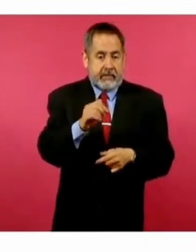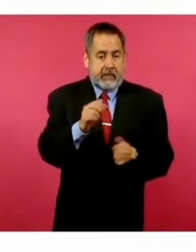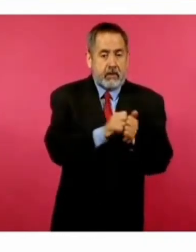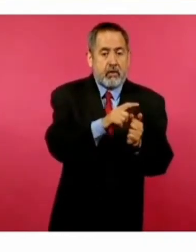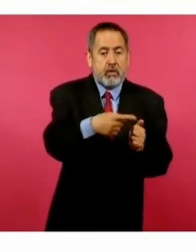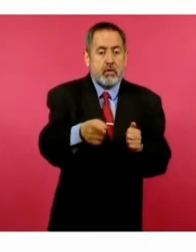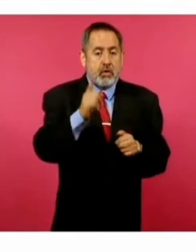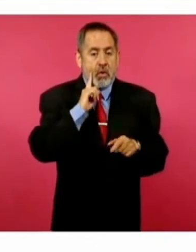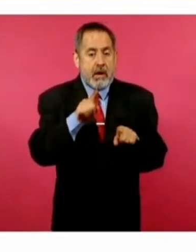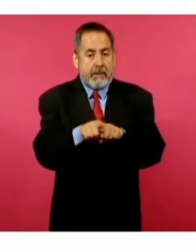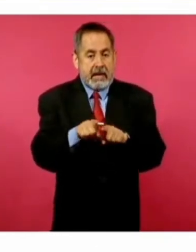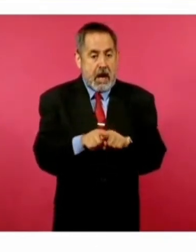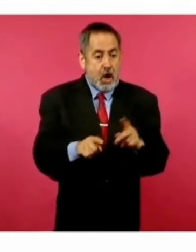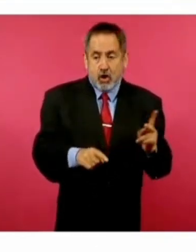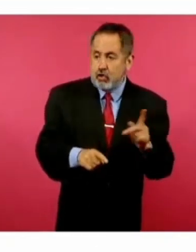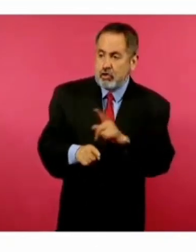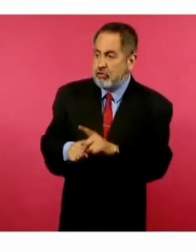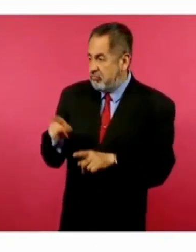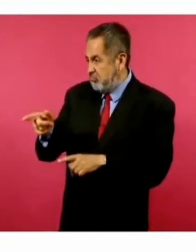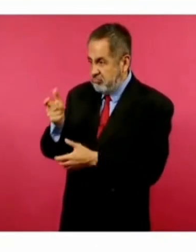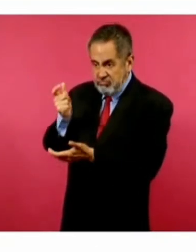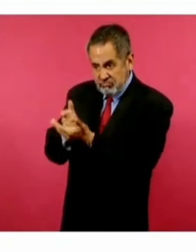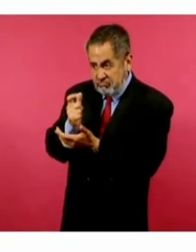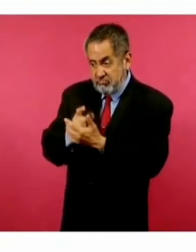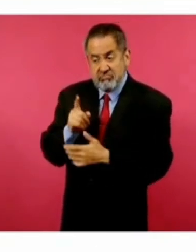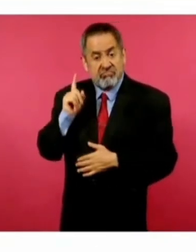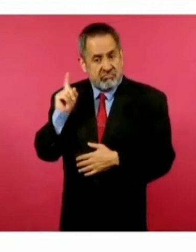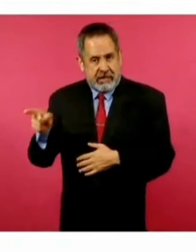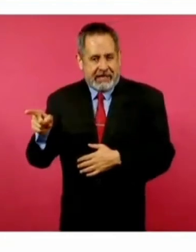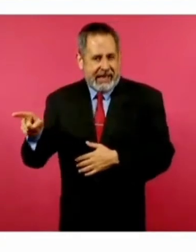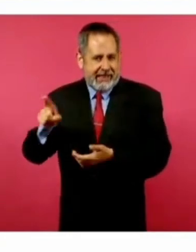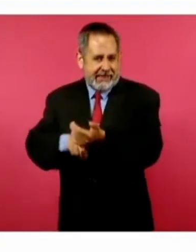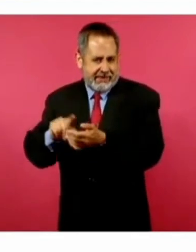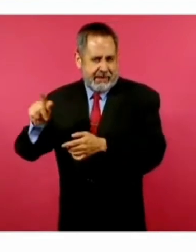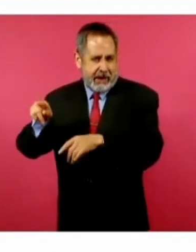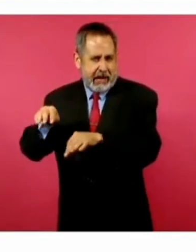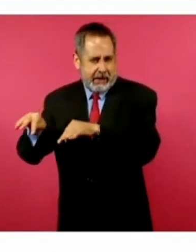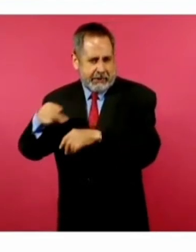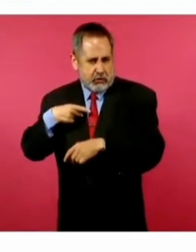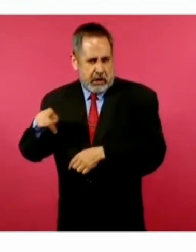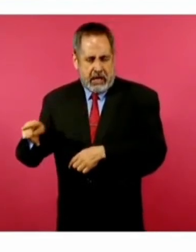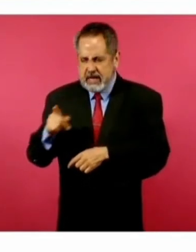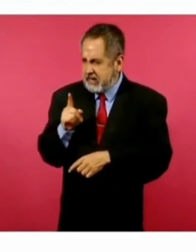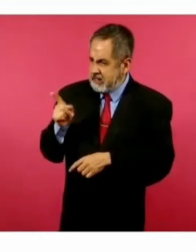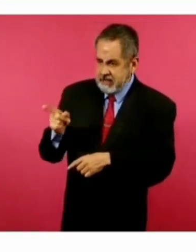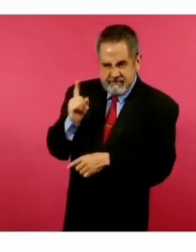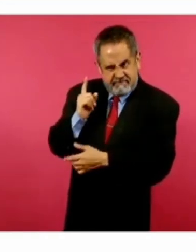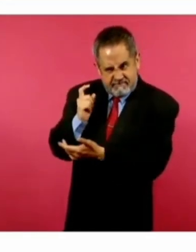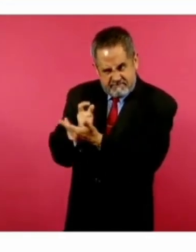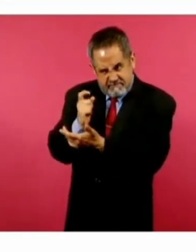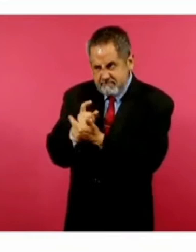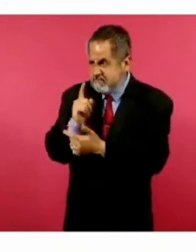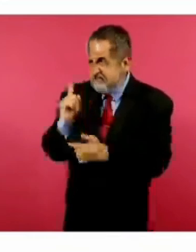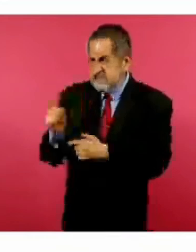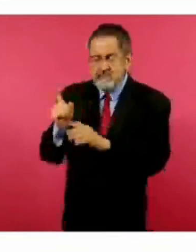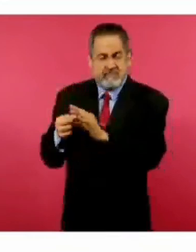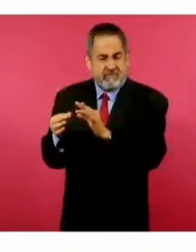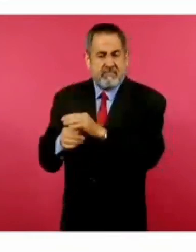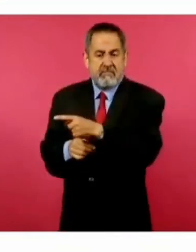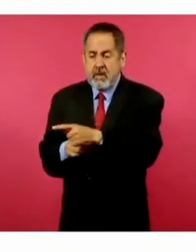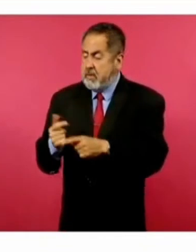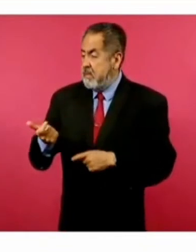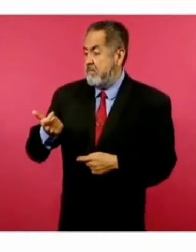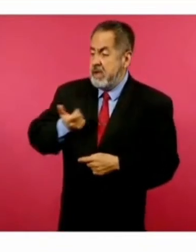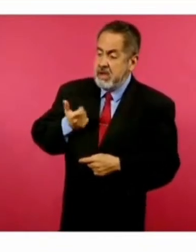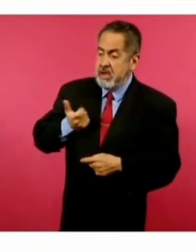su hermana obligó a la víctima es decir al servidor público del ayuntamiento a eh que le